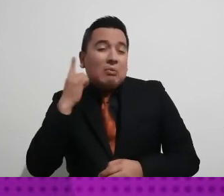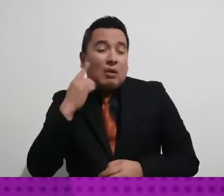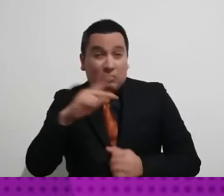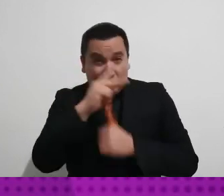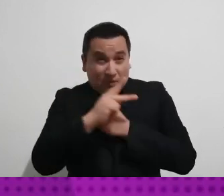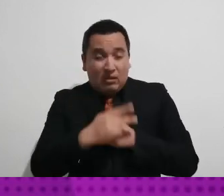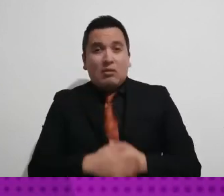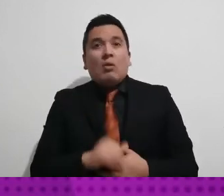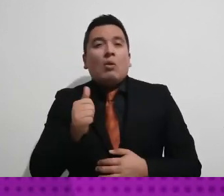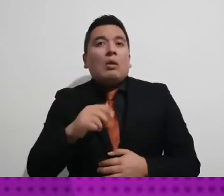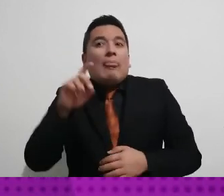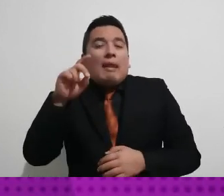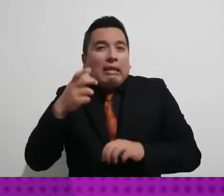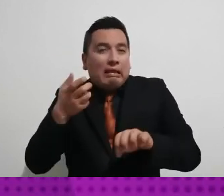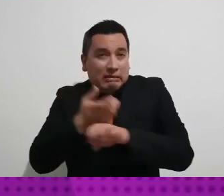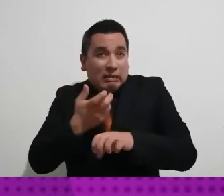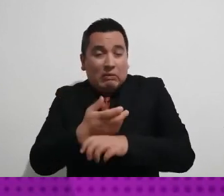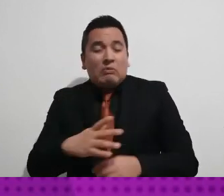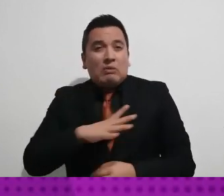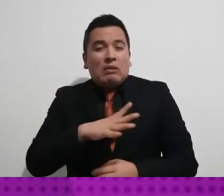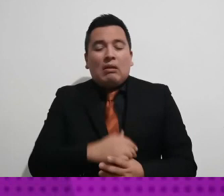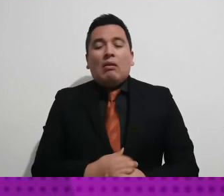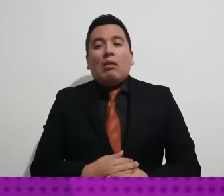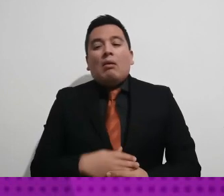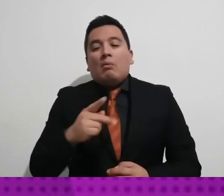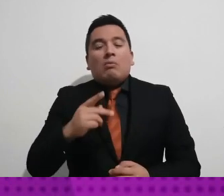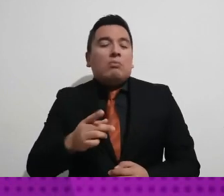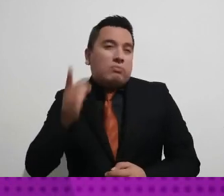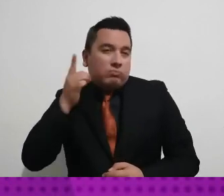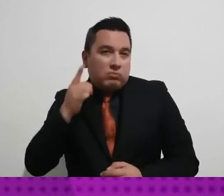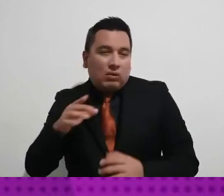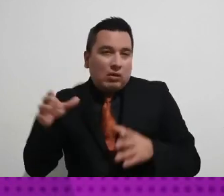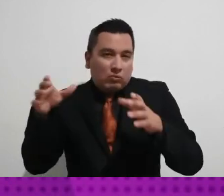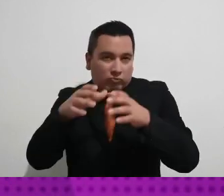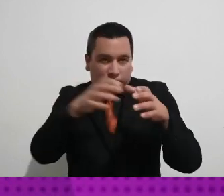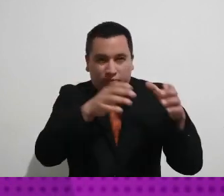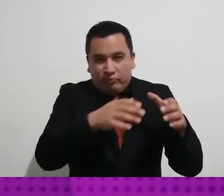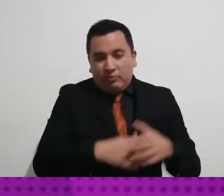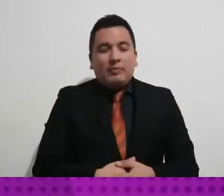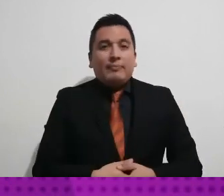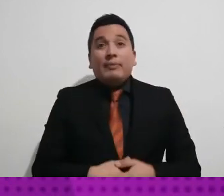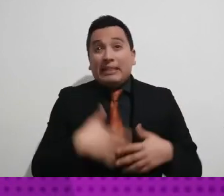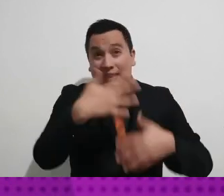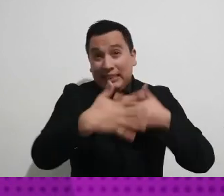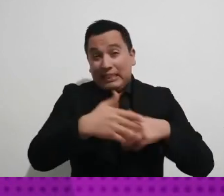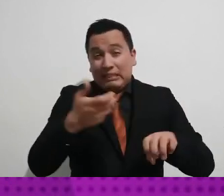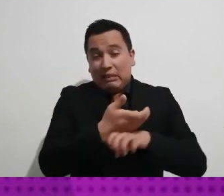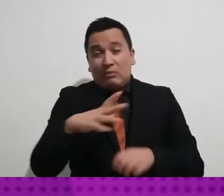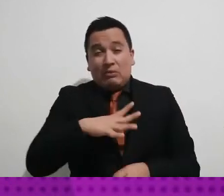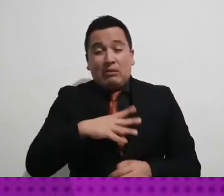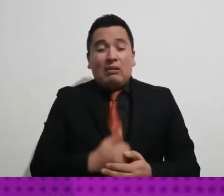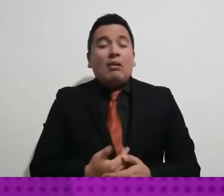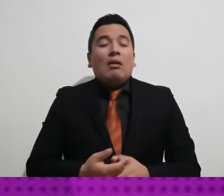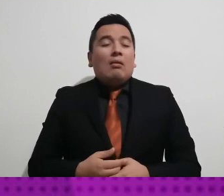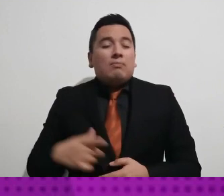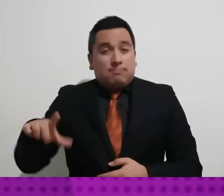federales, 30 estados de la República van a renovar sus congresos locales, 15 estados de la